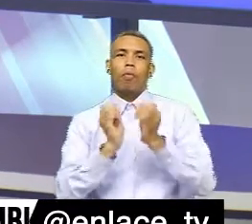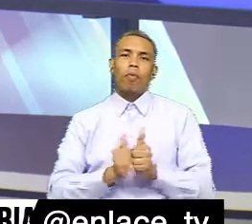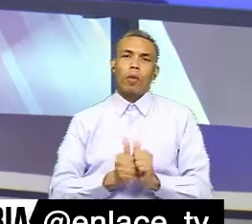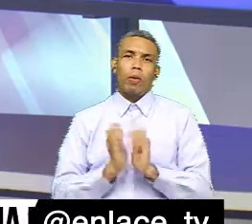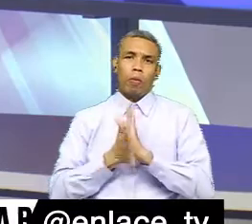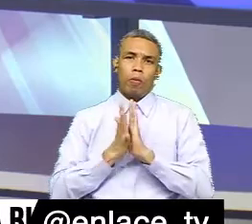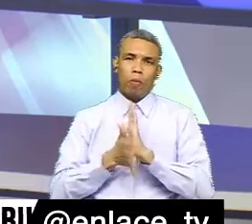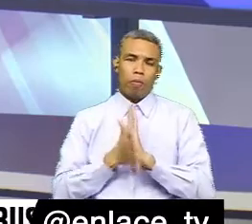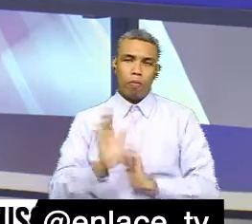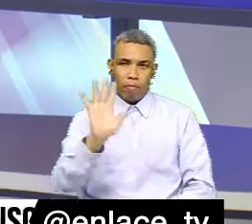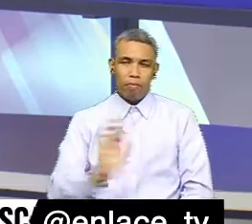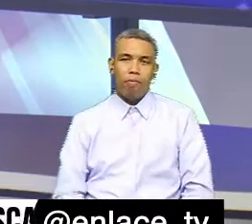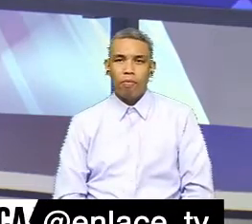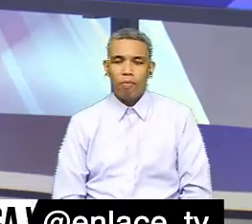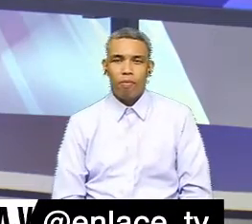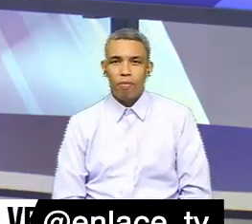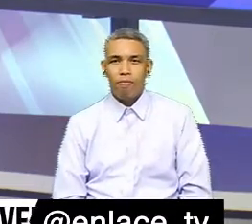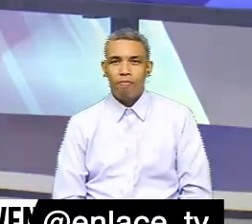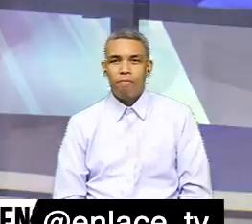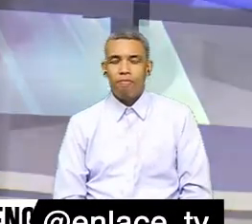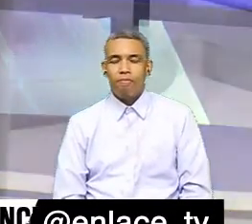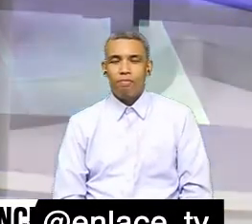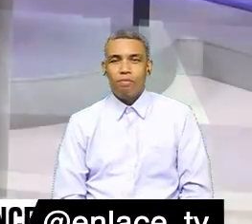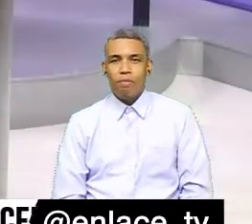deportiva en las noticias ya regresamos